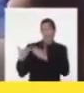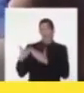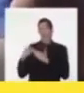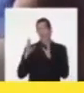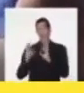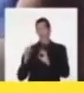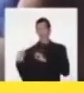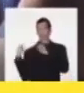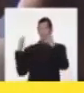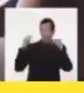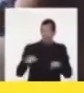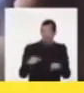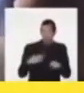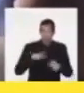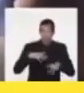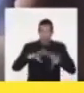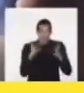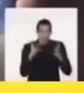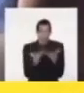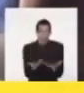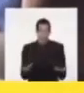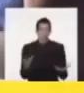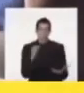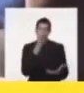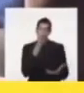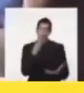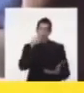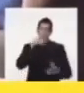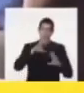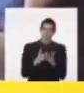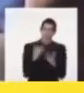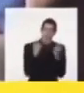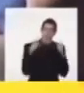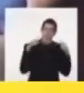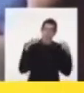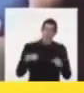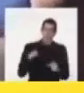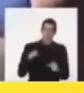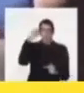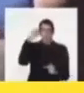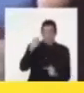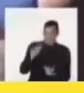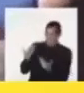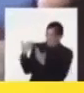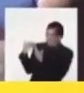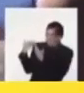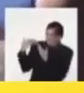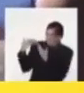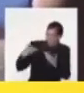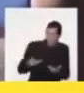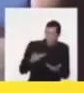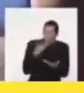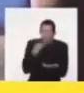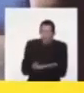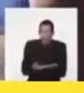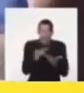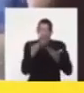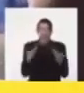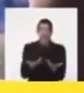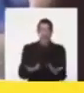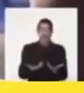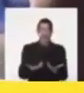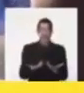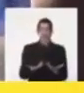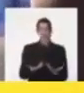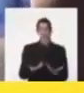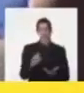Si el pueblo en la calle no dice nada, no significa nada, porque no presentan a Canel solo